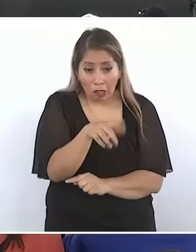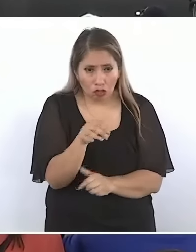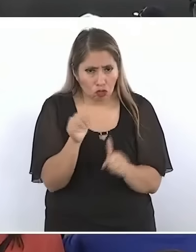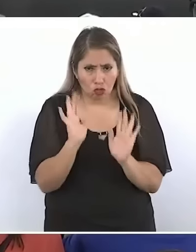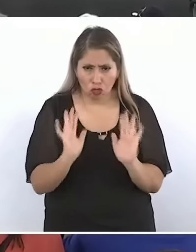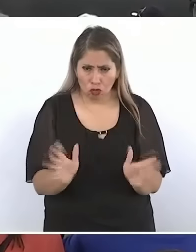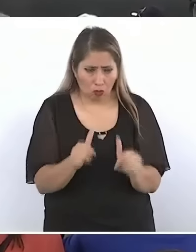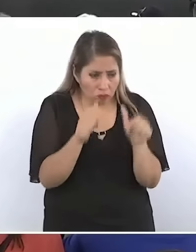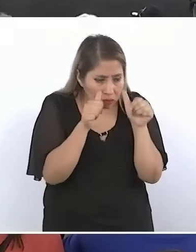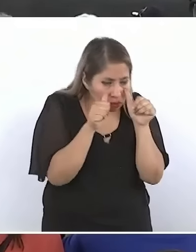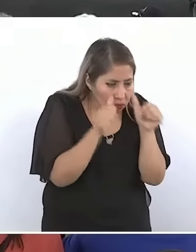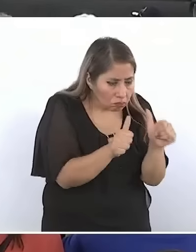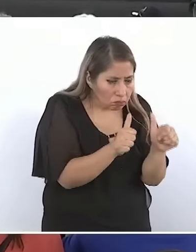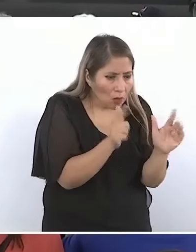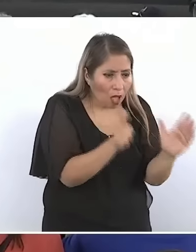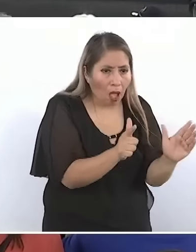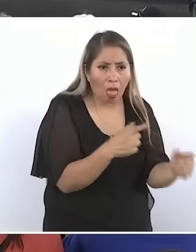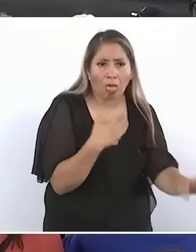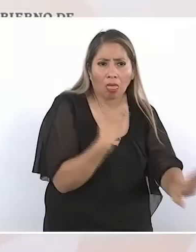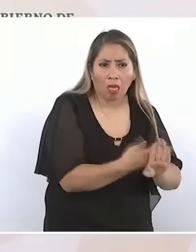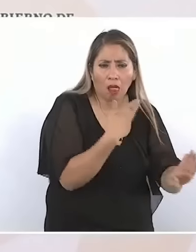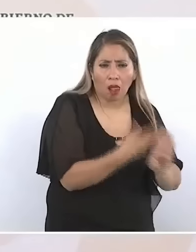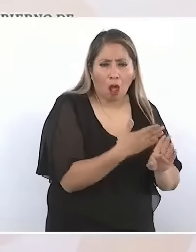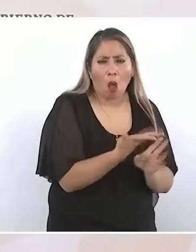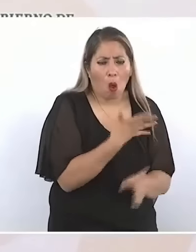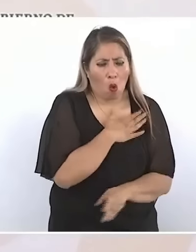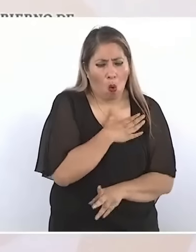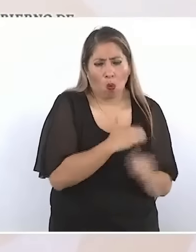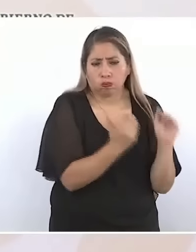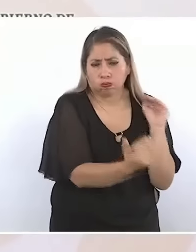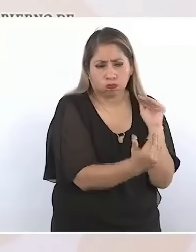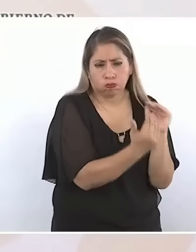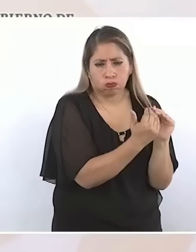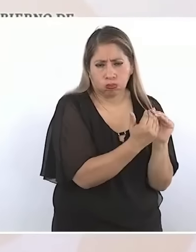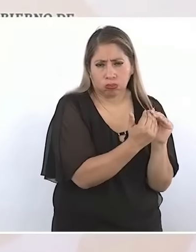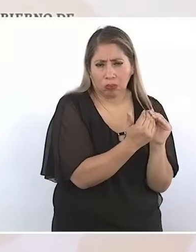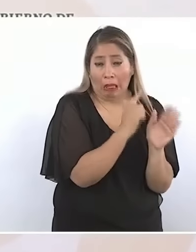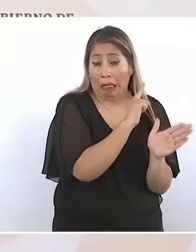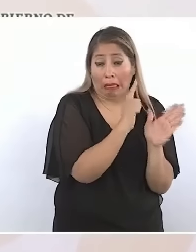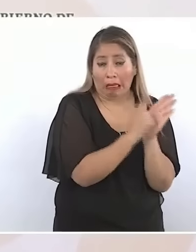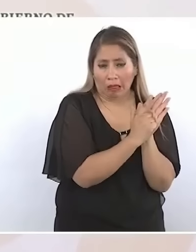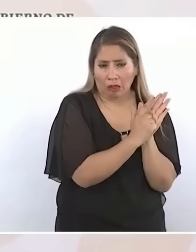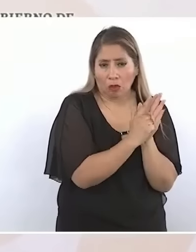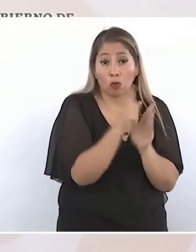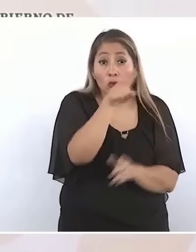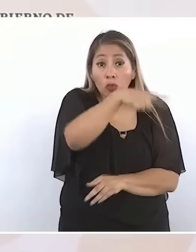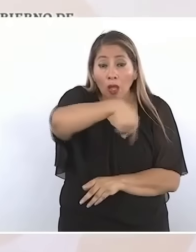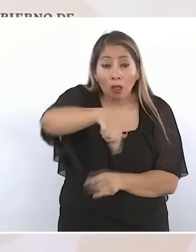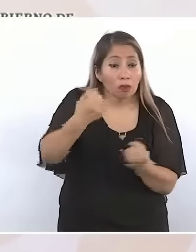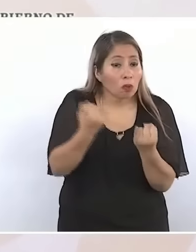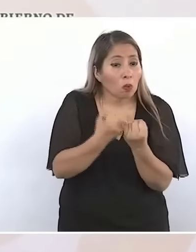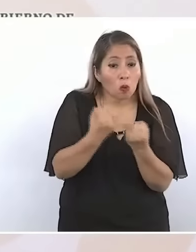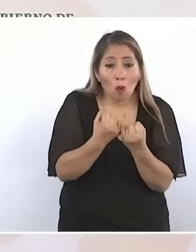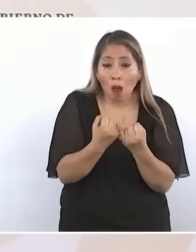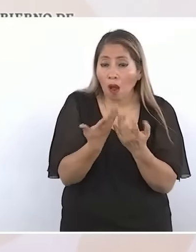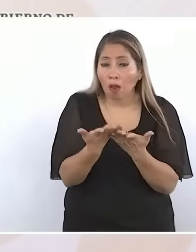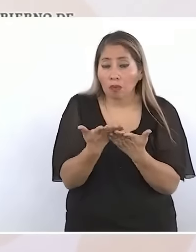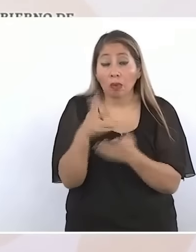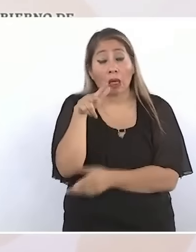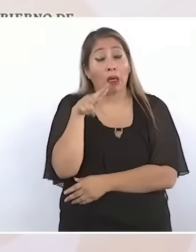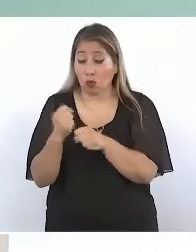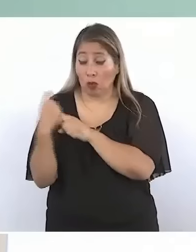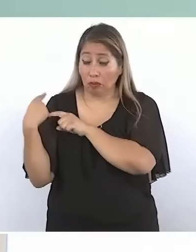justas y legítimas, como la que ustedes han mantenido todos estos años por la recuperación de sus